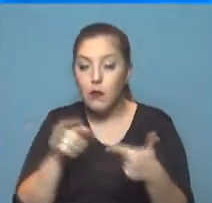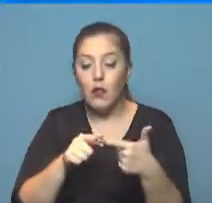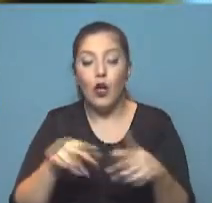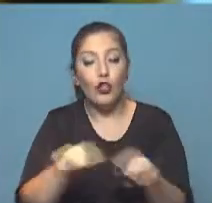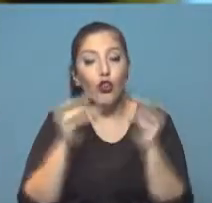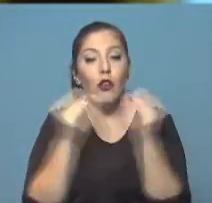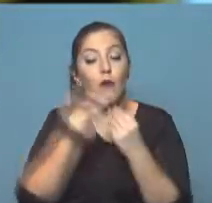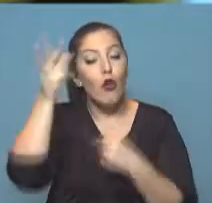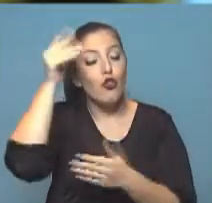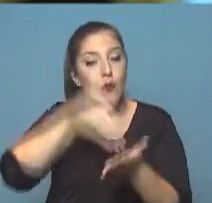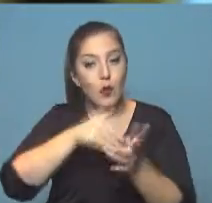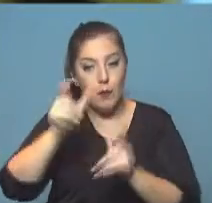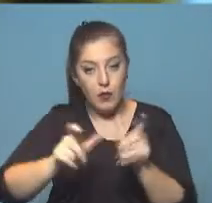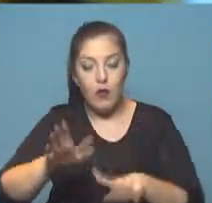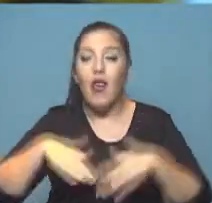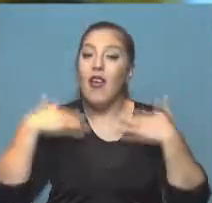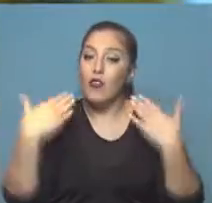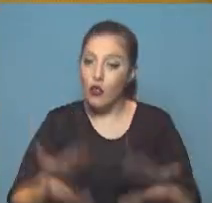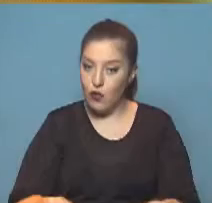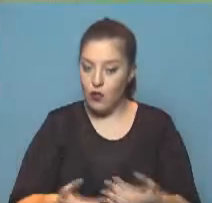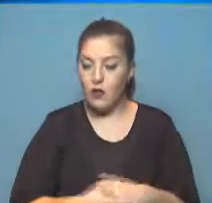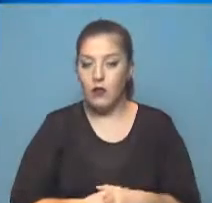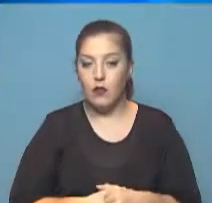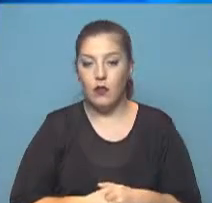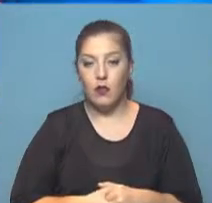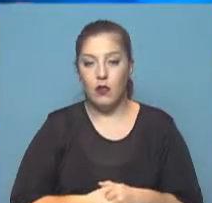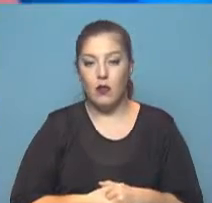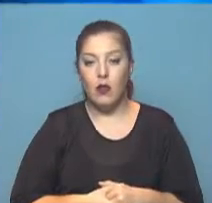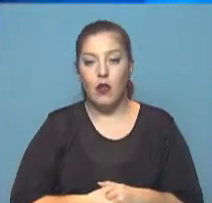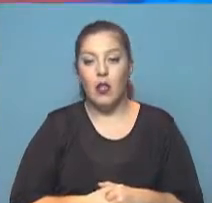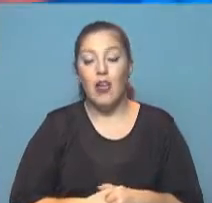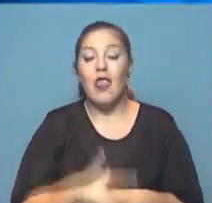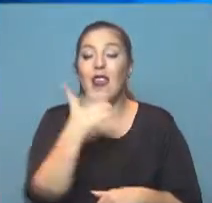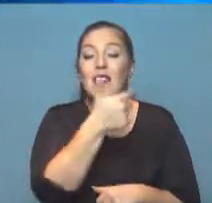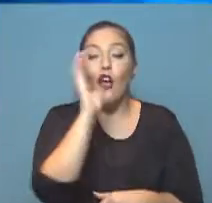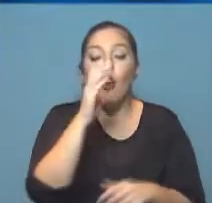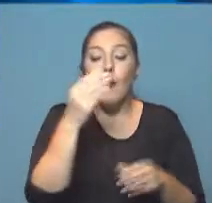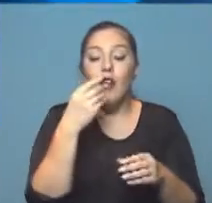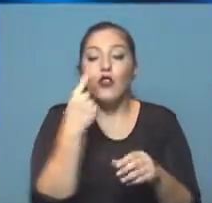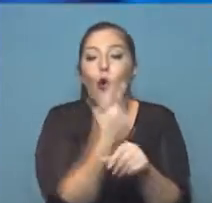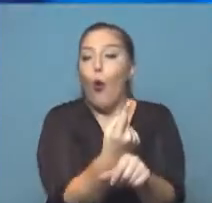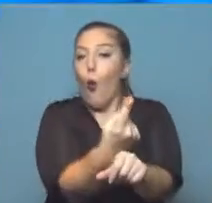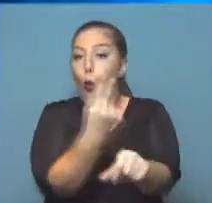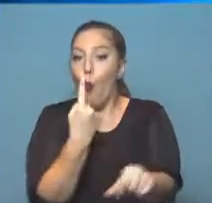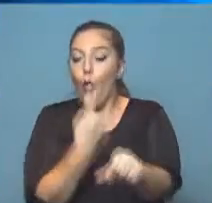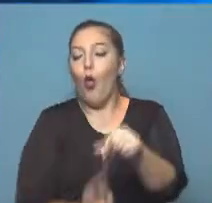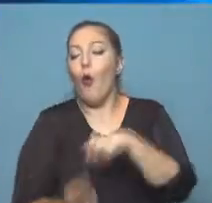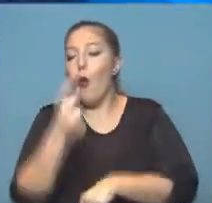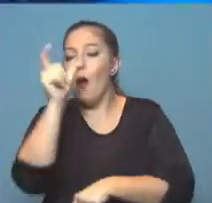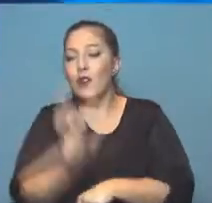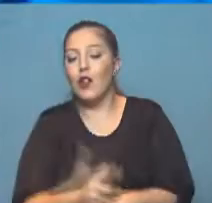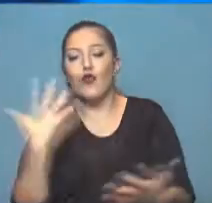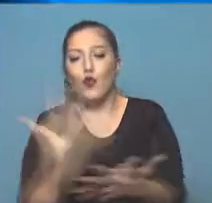8 millones de personas. Sí. Entonces, 1 de cada 6 colombianos tiene a alguien que sufrió, vivió en